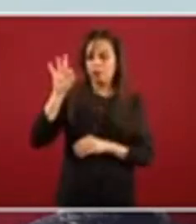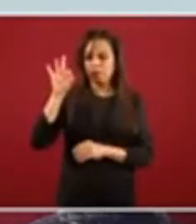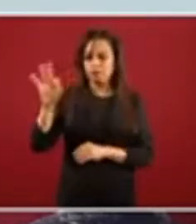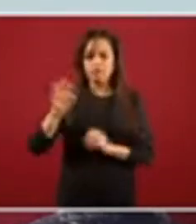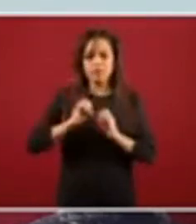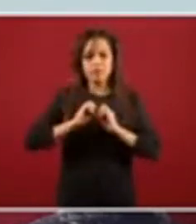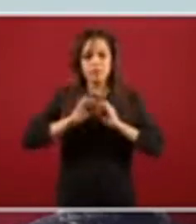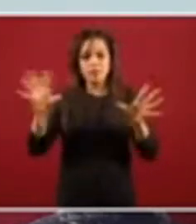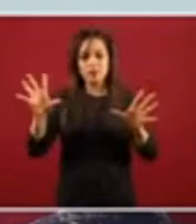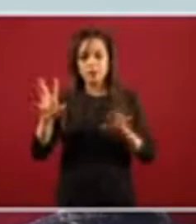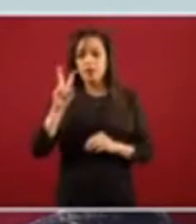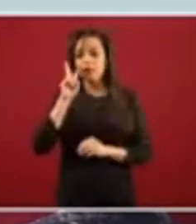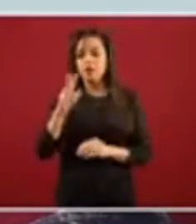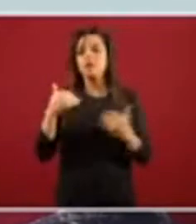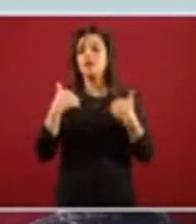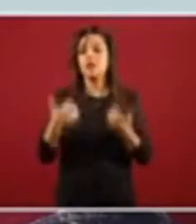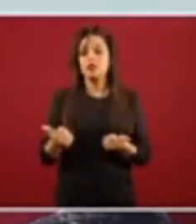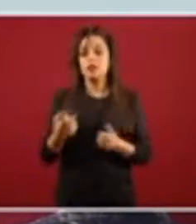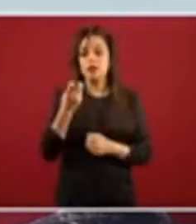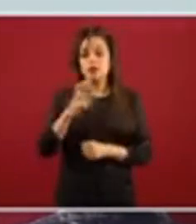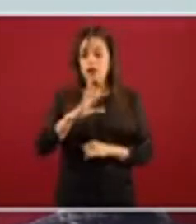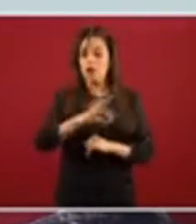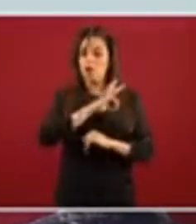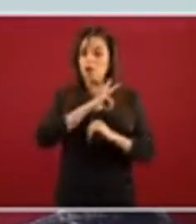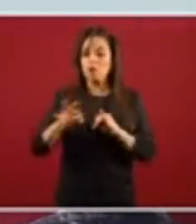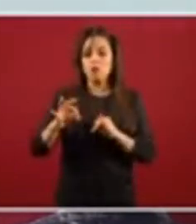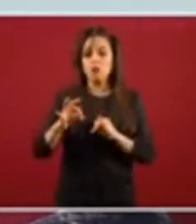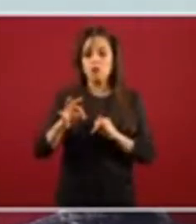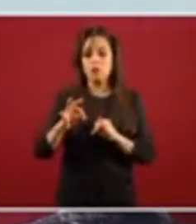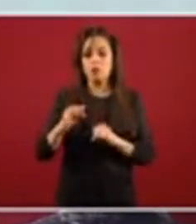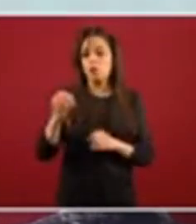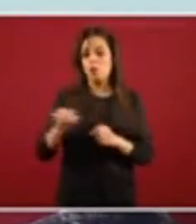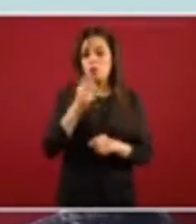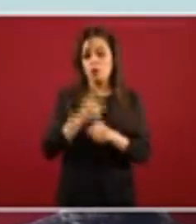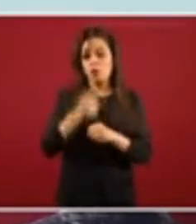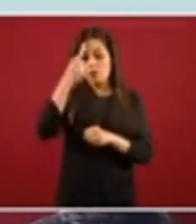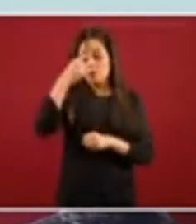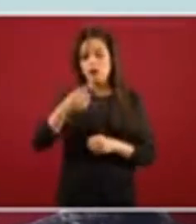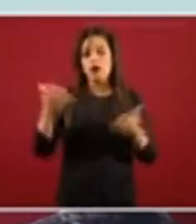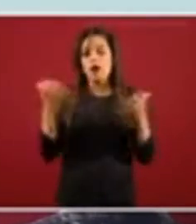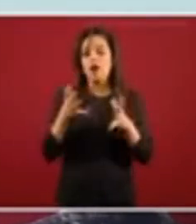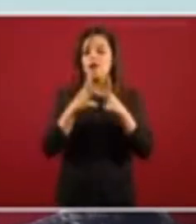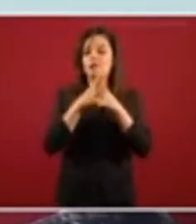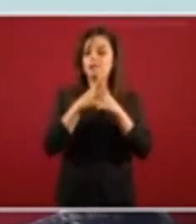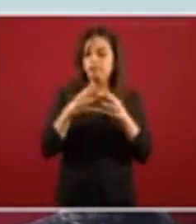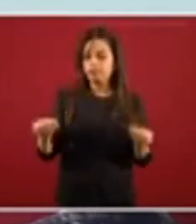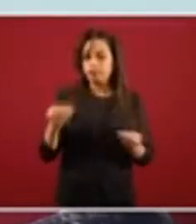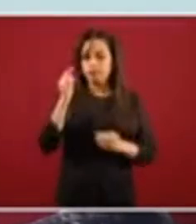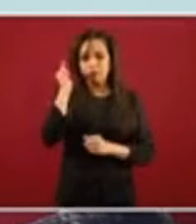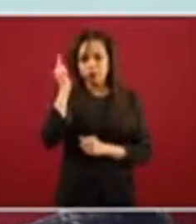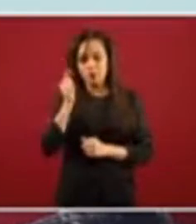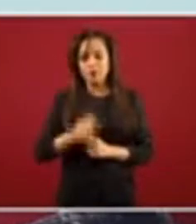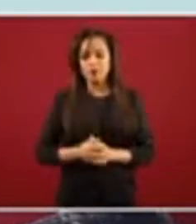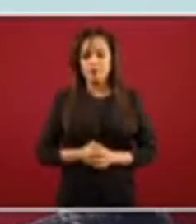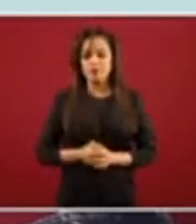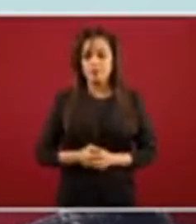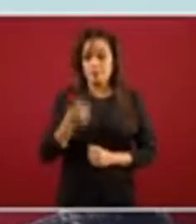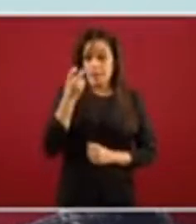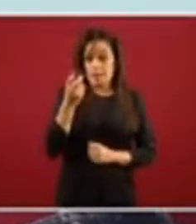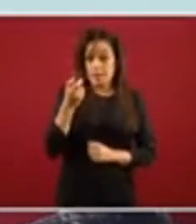de oportunidad, el último momento de oportunidad. Y es este punto en donde la